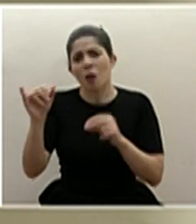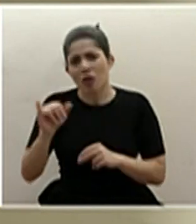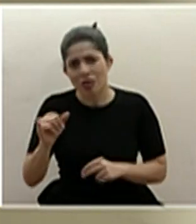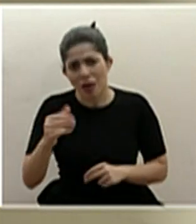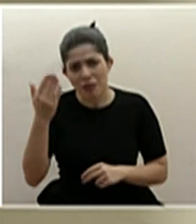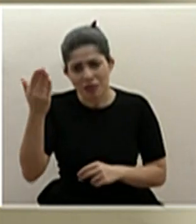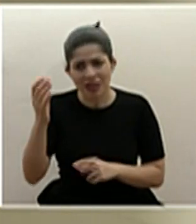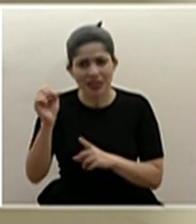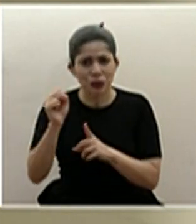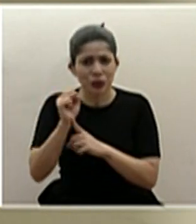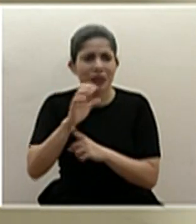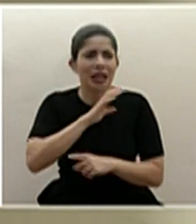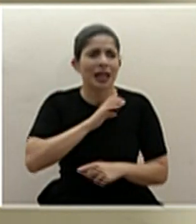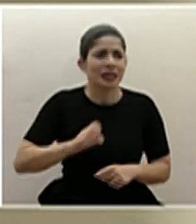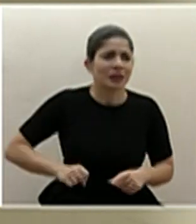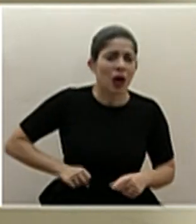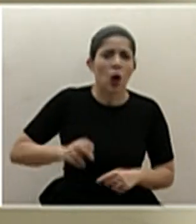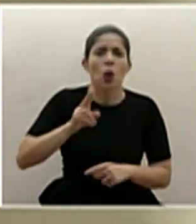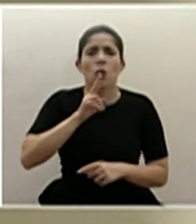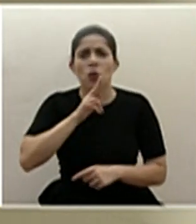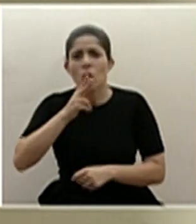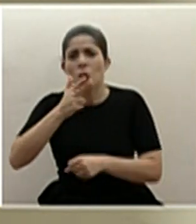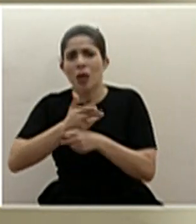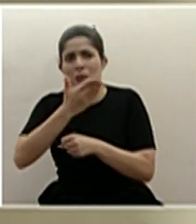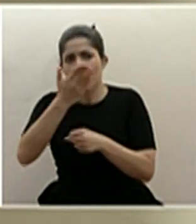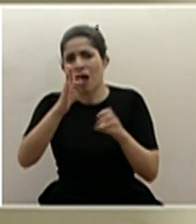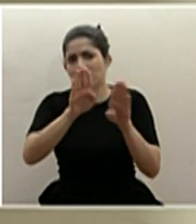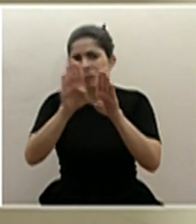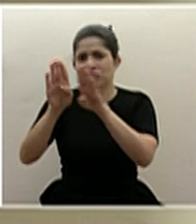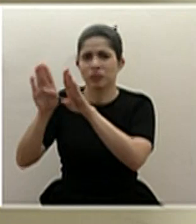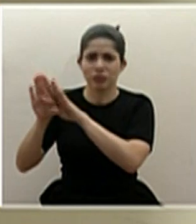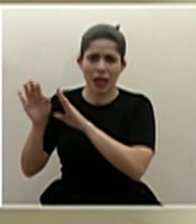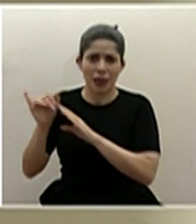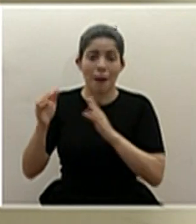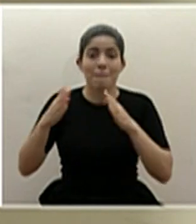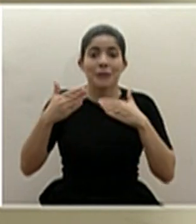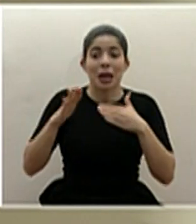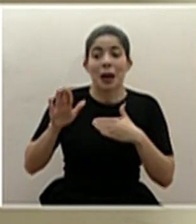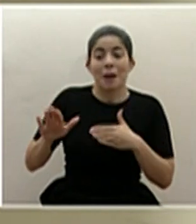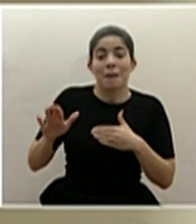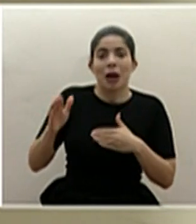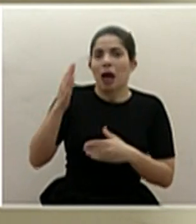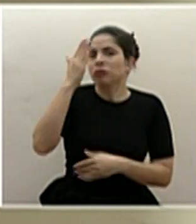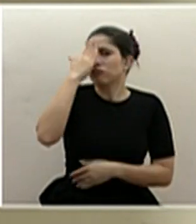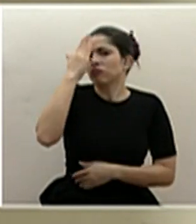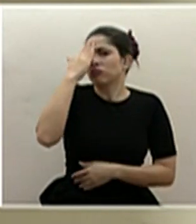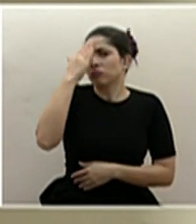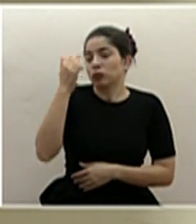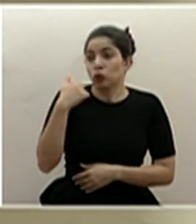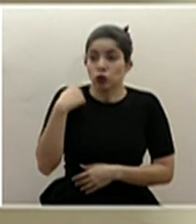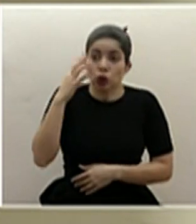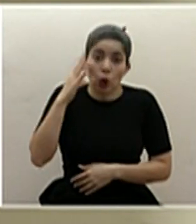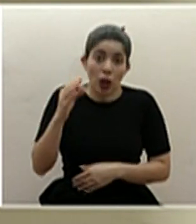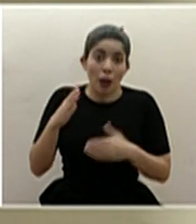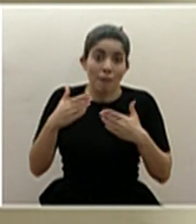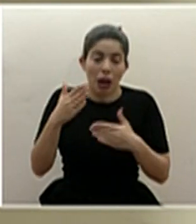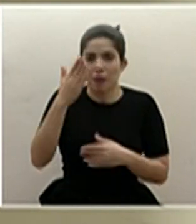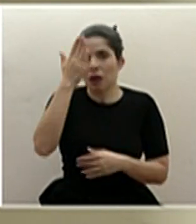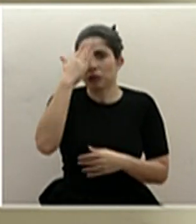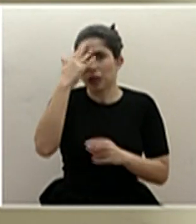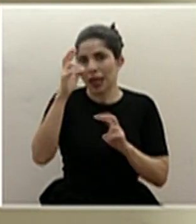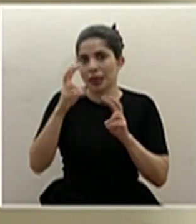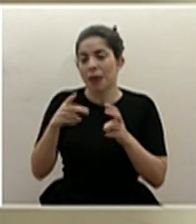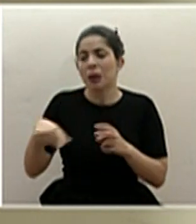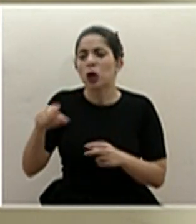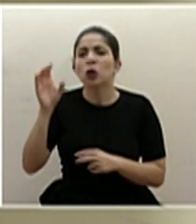tiene su situación, El Salvador, Honduras, Guatemala, y pues Panamá tiene nivel de conciencia, me parece a mí, al respecto del tema, y lo que